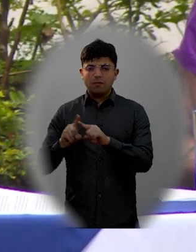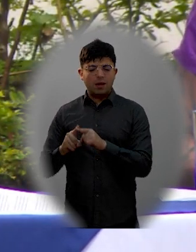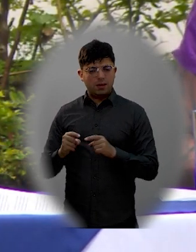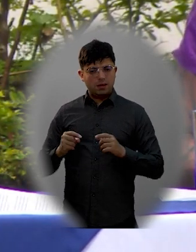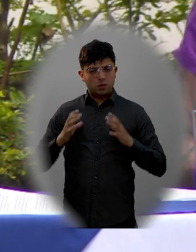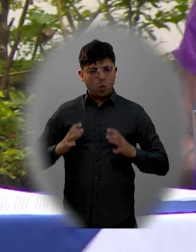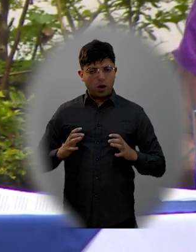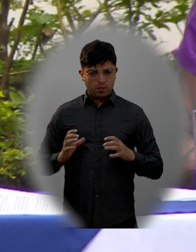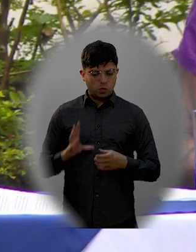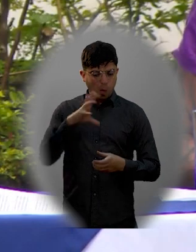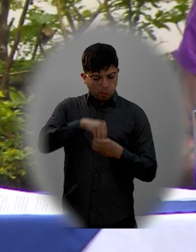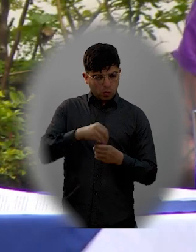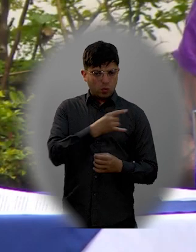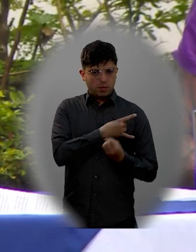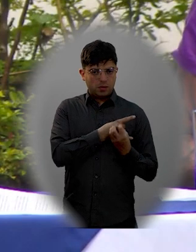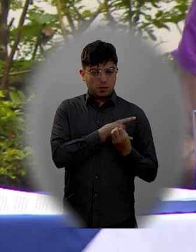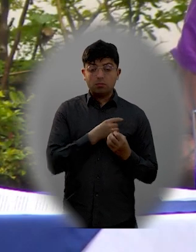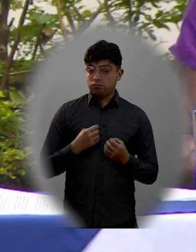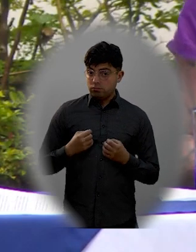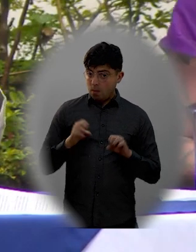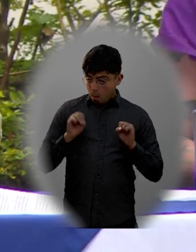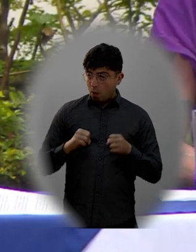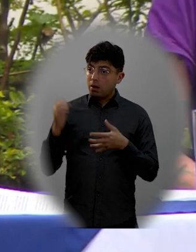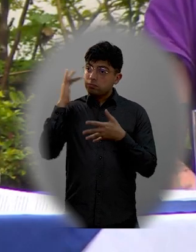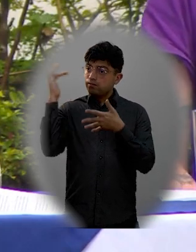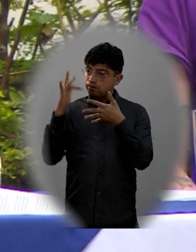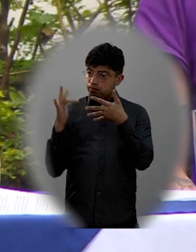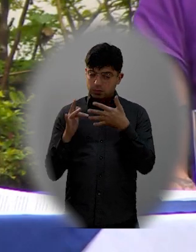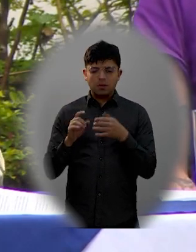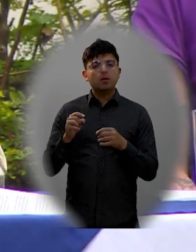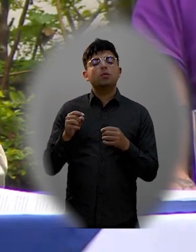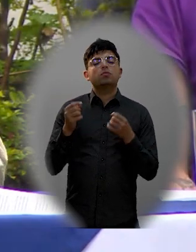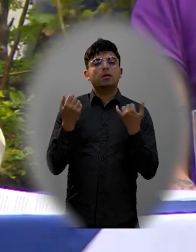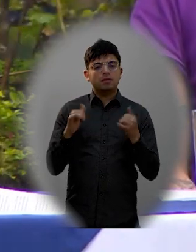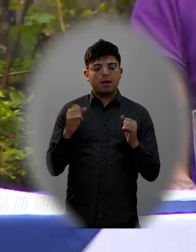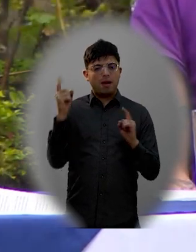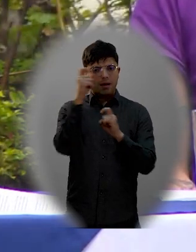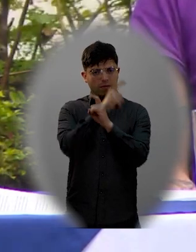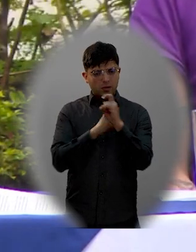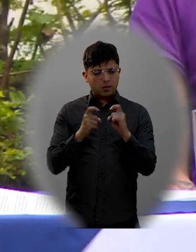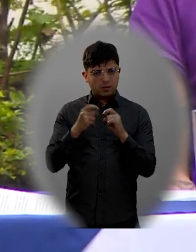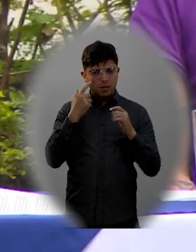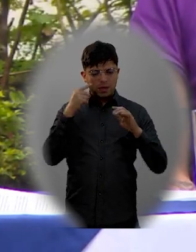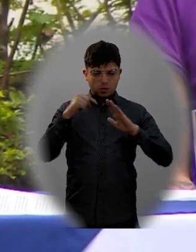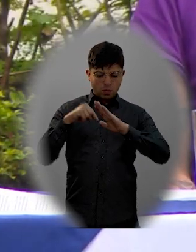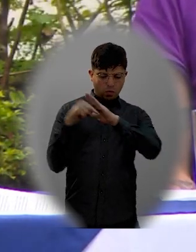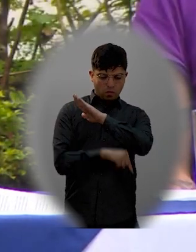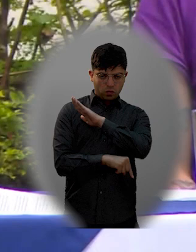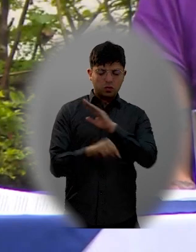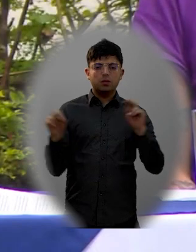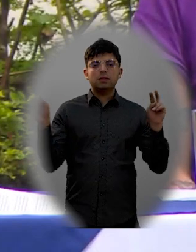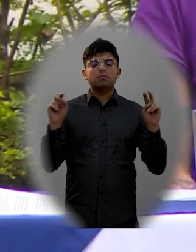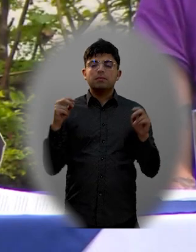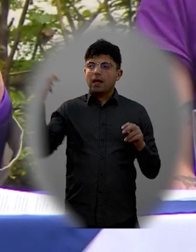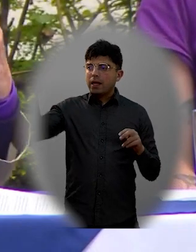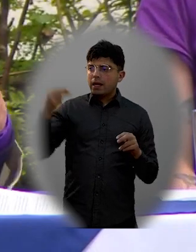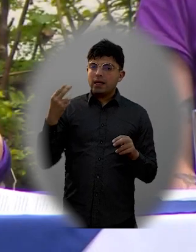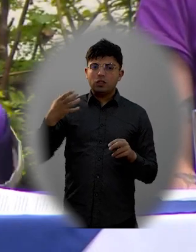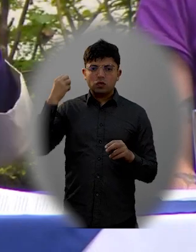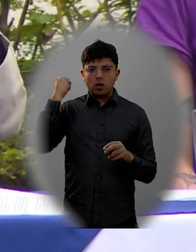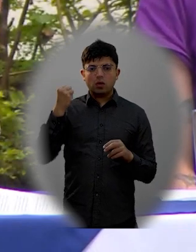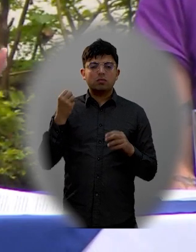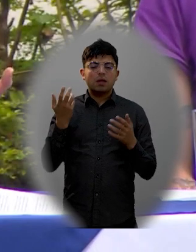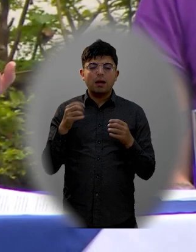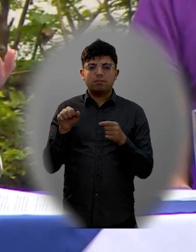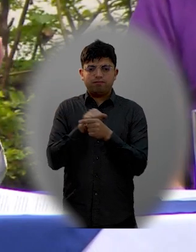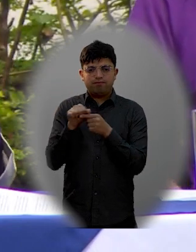porque tienen toda la condición para hacerlo. Ustedes han hecho las reflexiones más hondas en términos históricos sobre lo que han